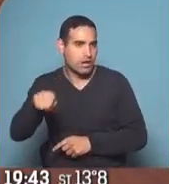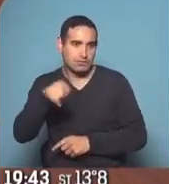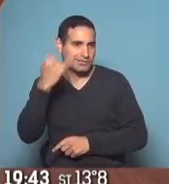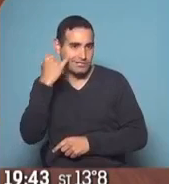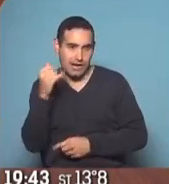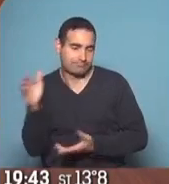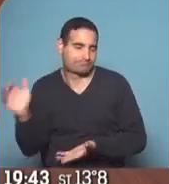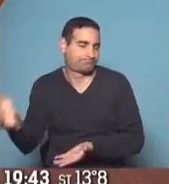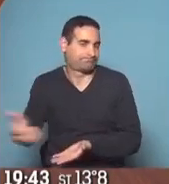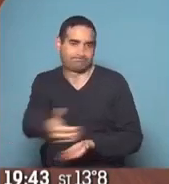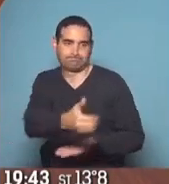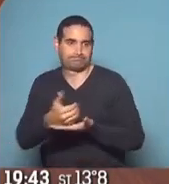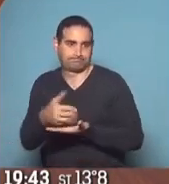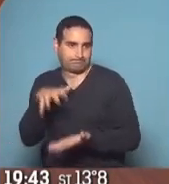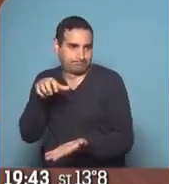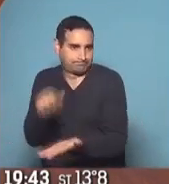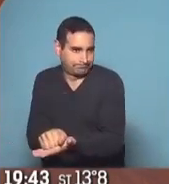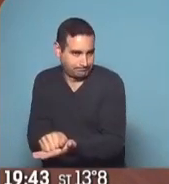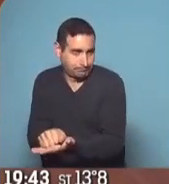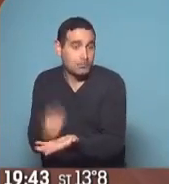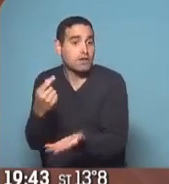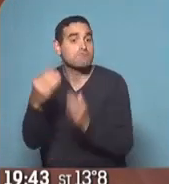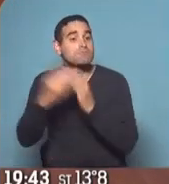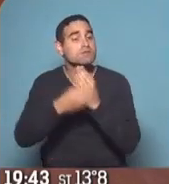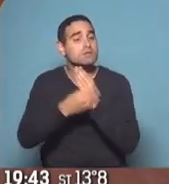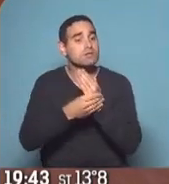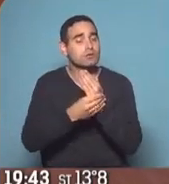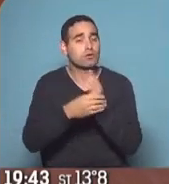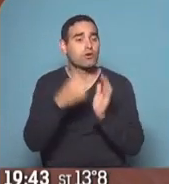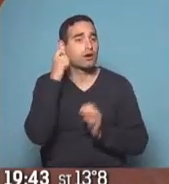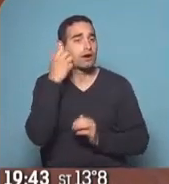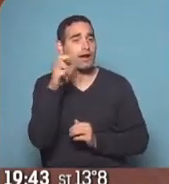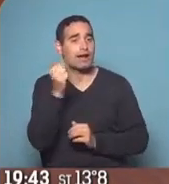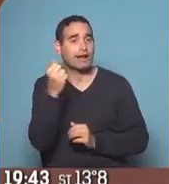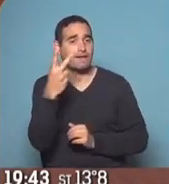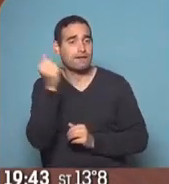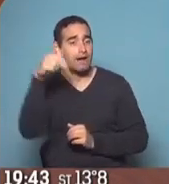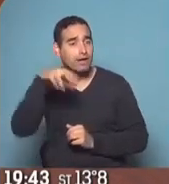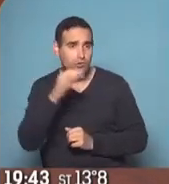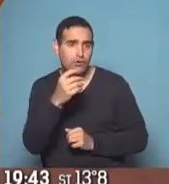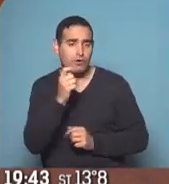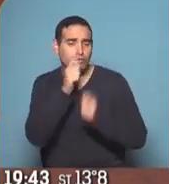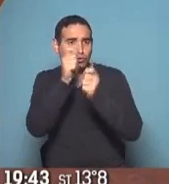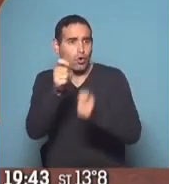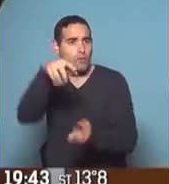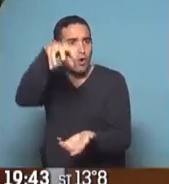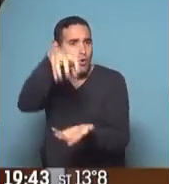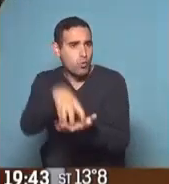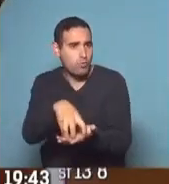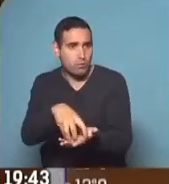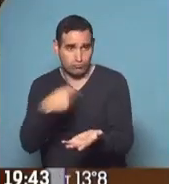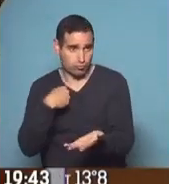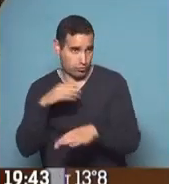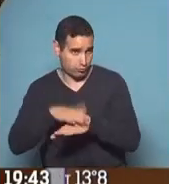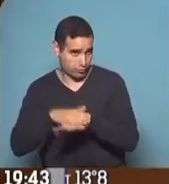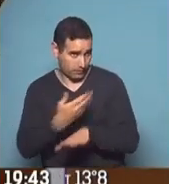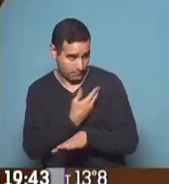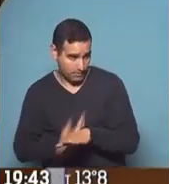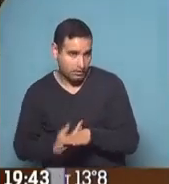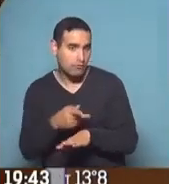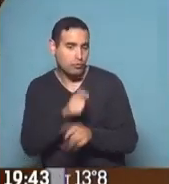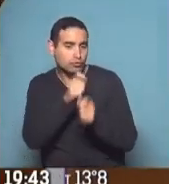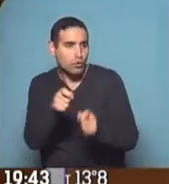decomisadas y el el ministro grava no designó al ave que es el organismo que tengo a cargo para que sea que se encargue de